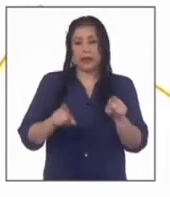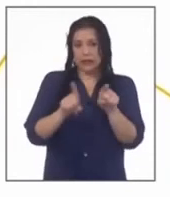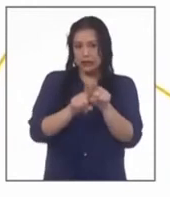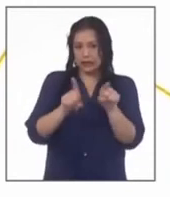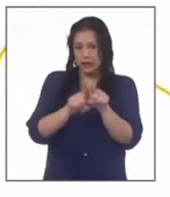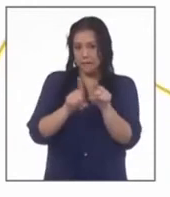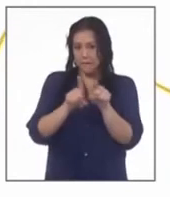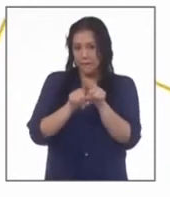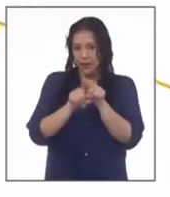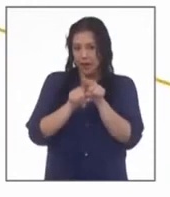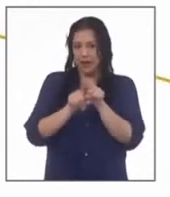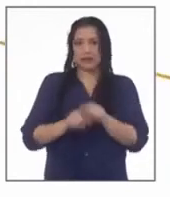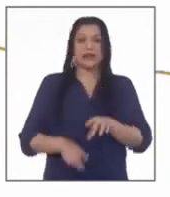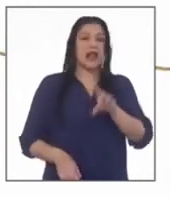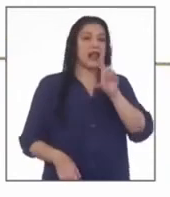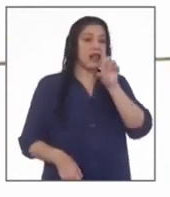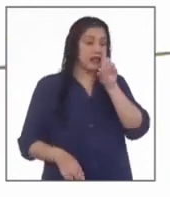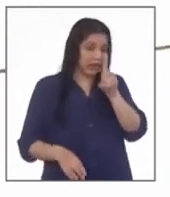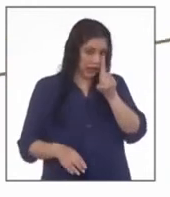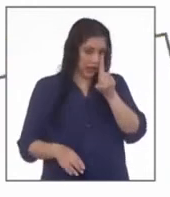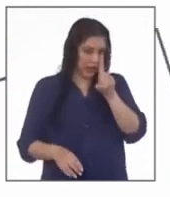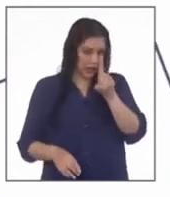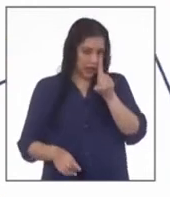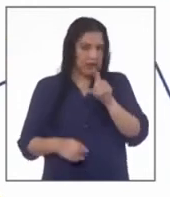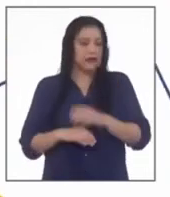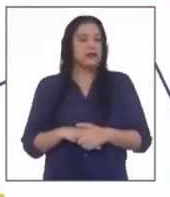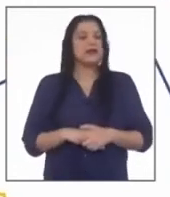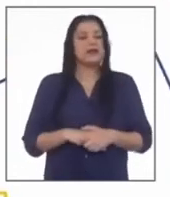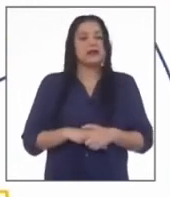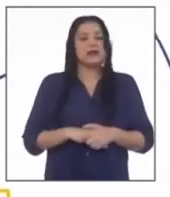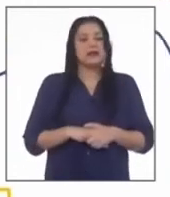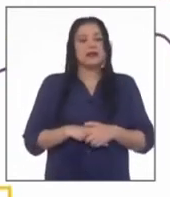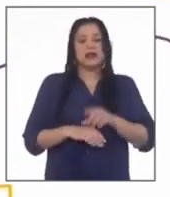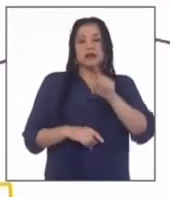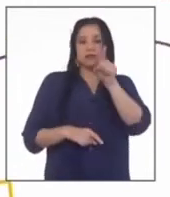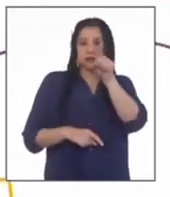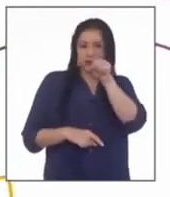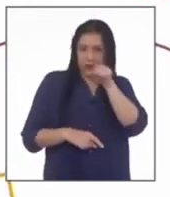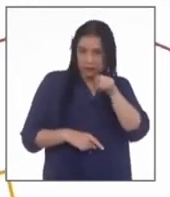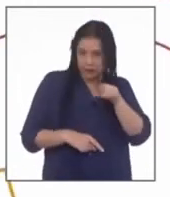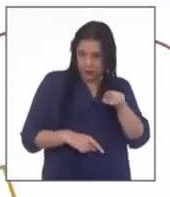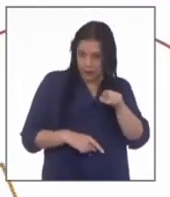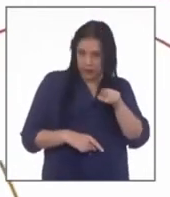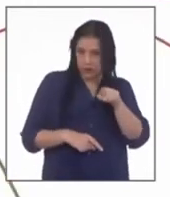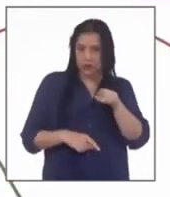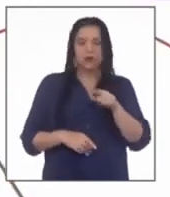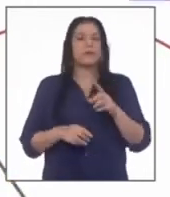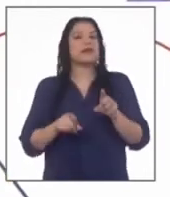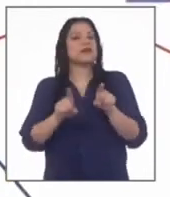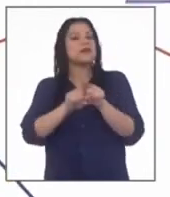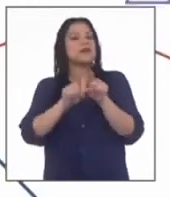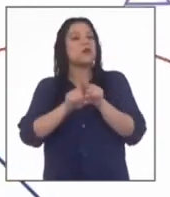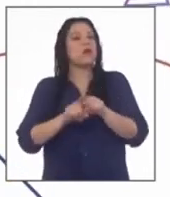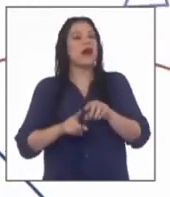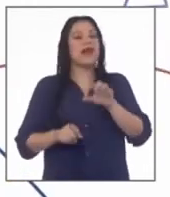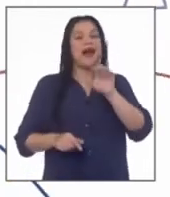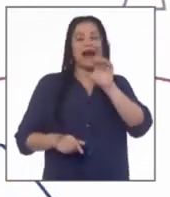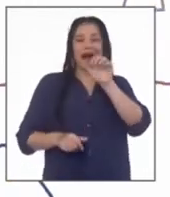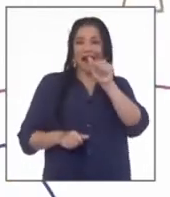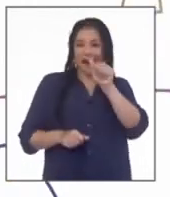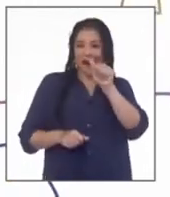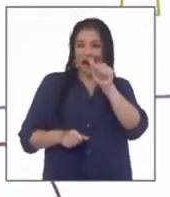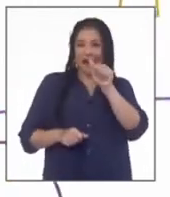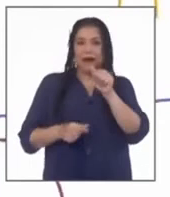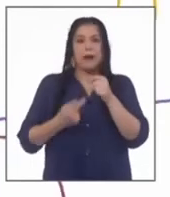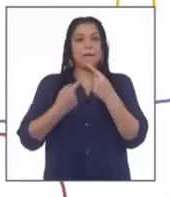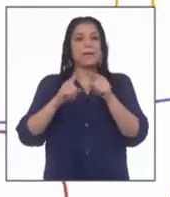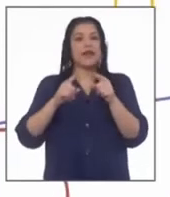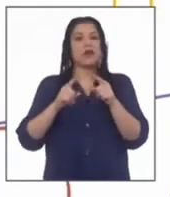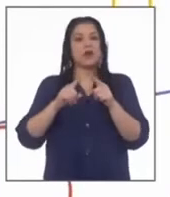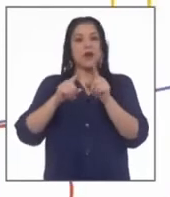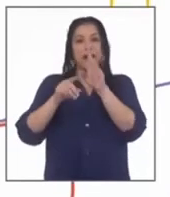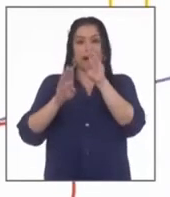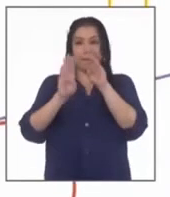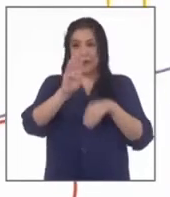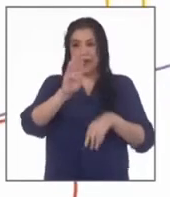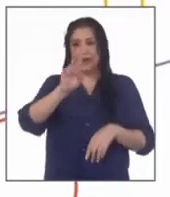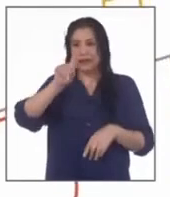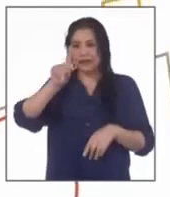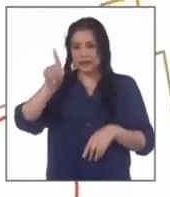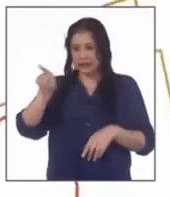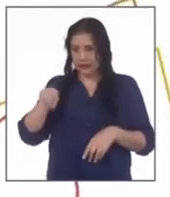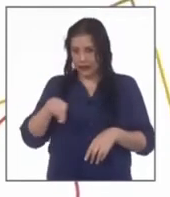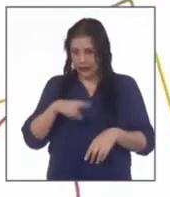También está el intervalo D, semiabierto por la izquierda. Es igual al intervalo abierto en A, pero cerrado en B. En la